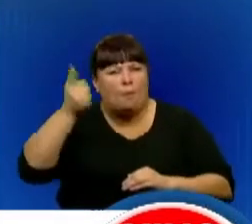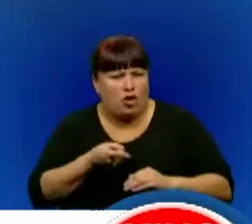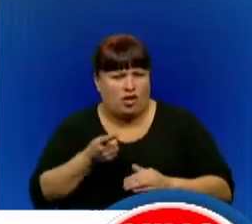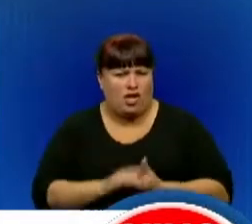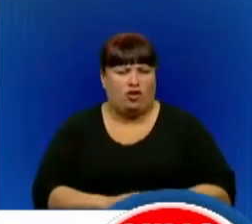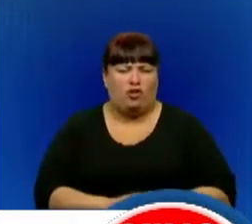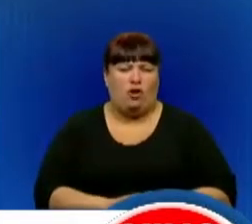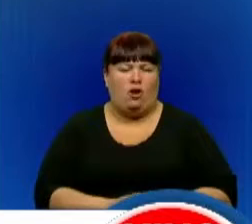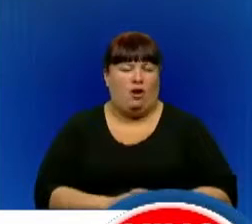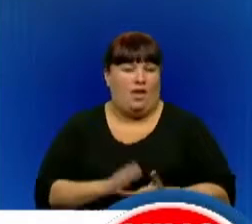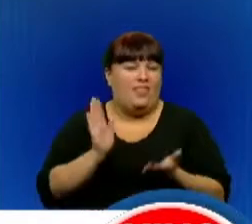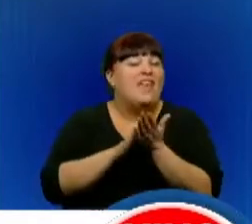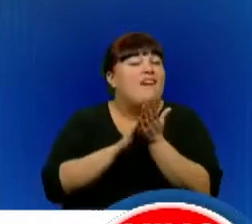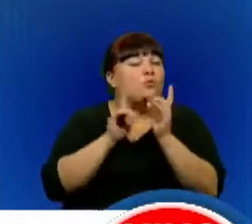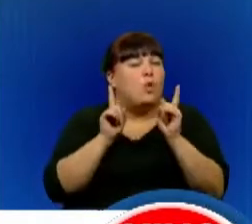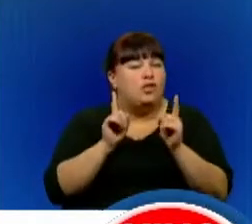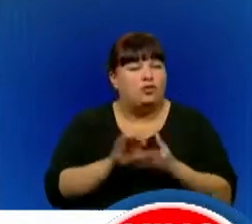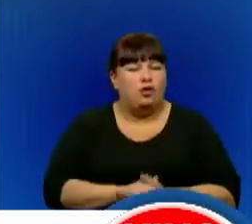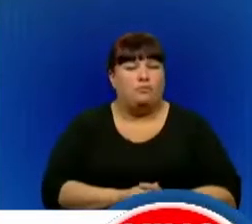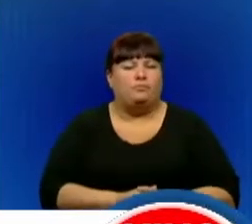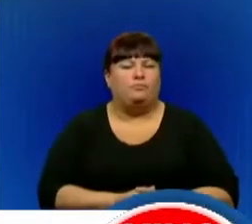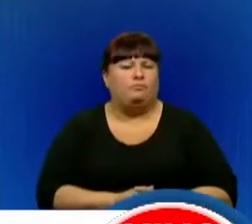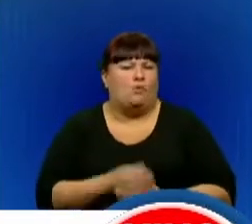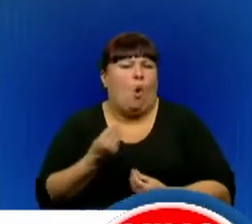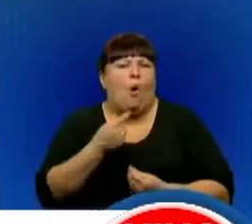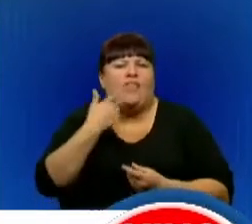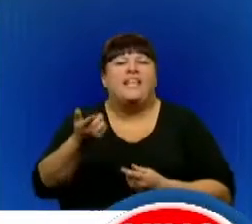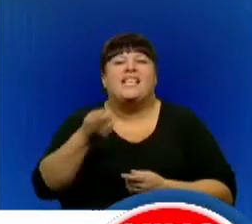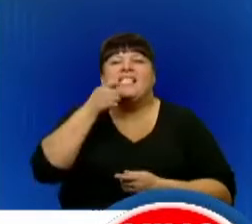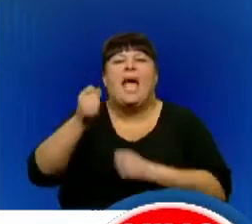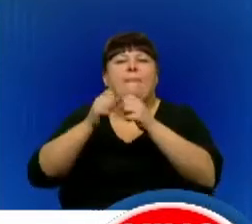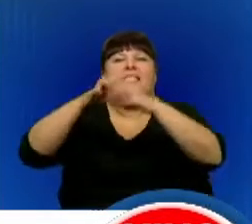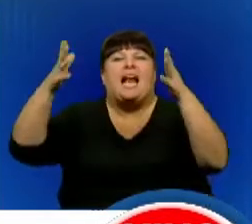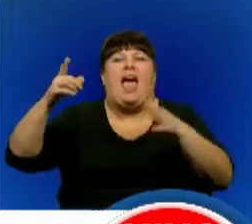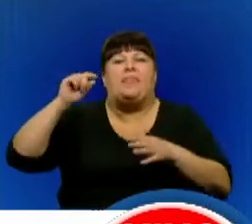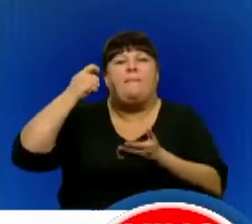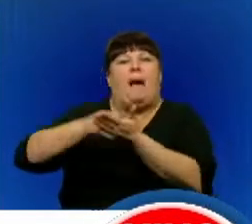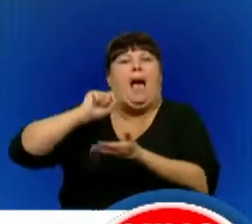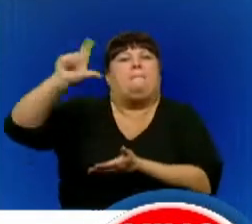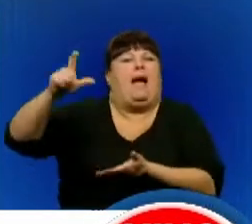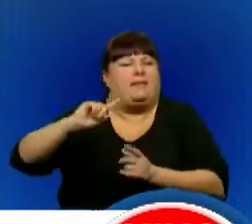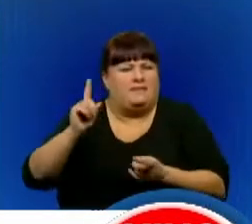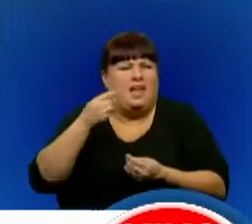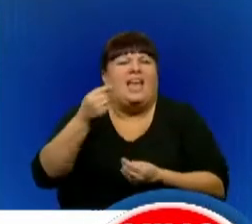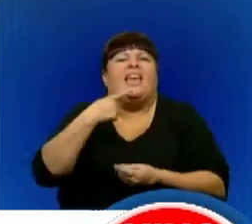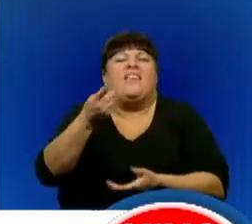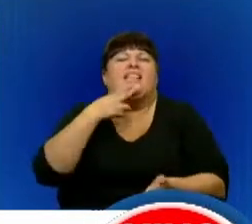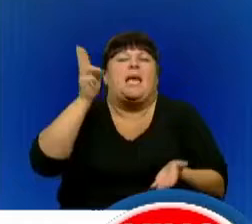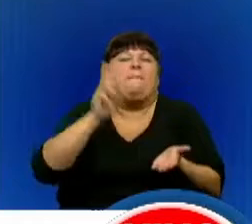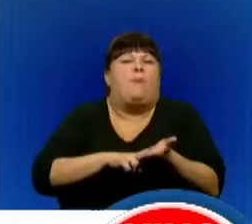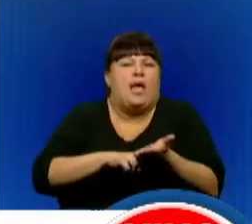1,5% sobre facturación, presidente? ¿De qué progresividad me están hablando? ¿De qué